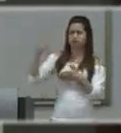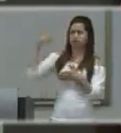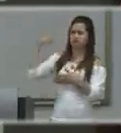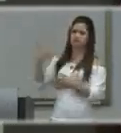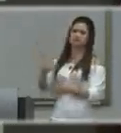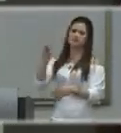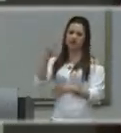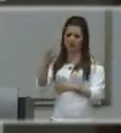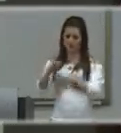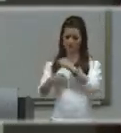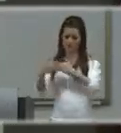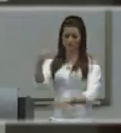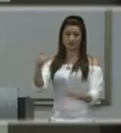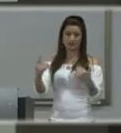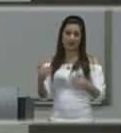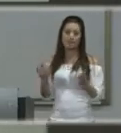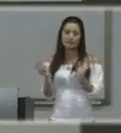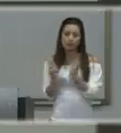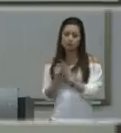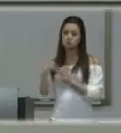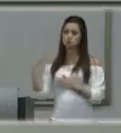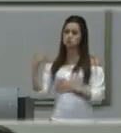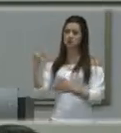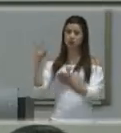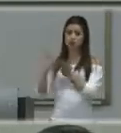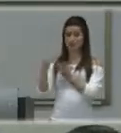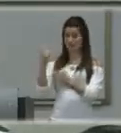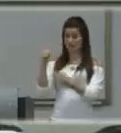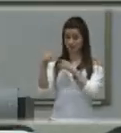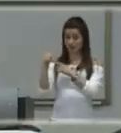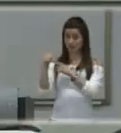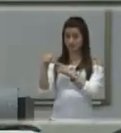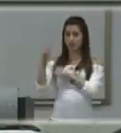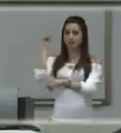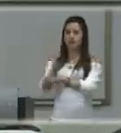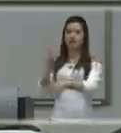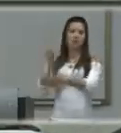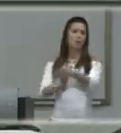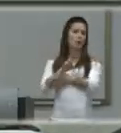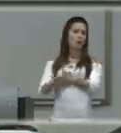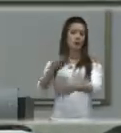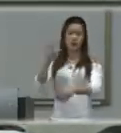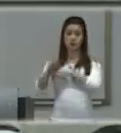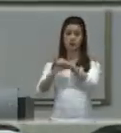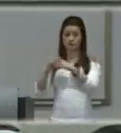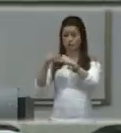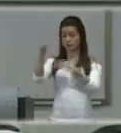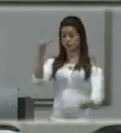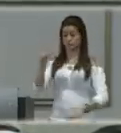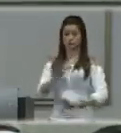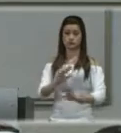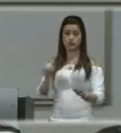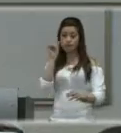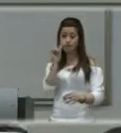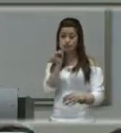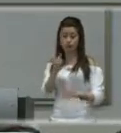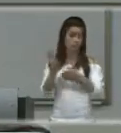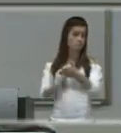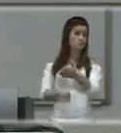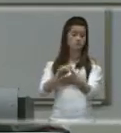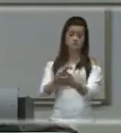pasa es que desde el 2010, en principio, estaba prohibida. Entonces, dejó de hacerse, o en teoría. Pero, con esta